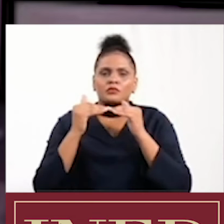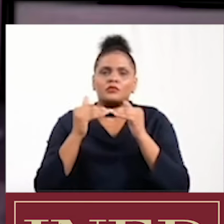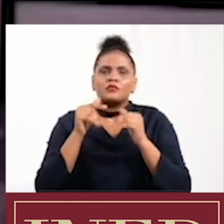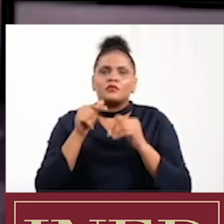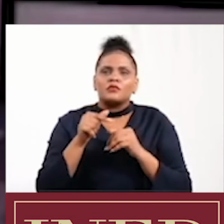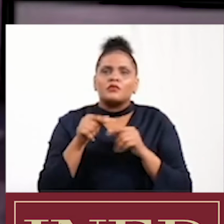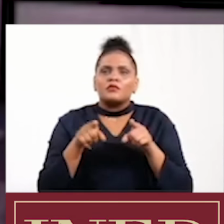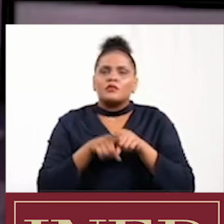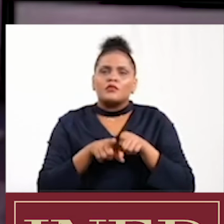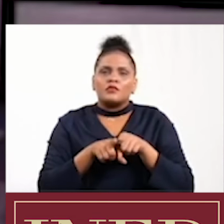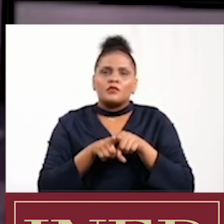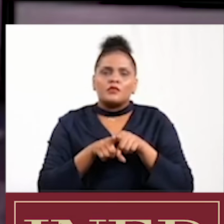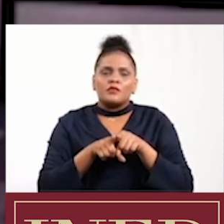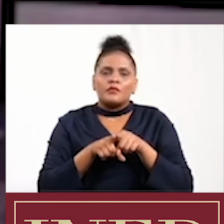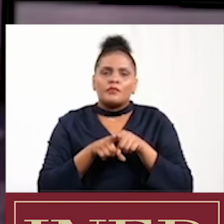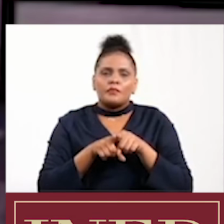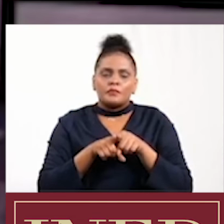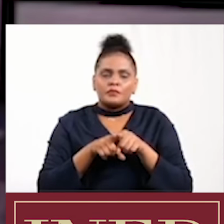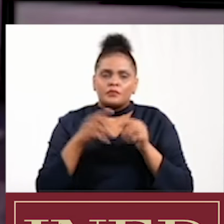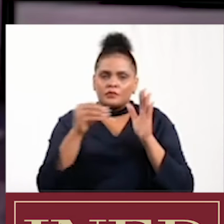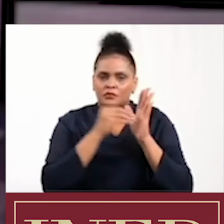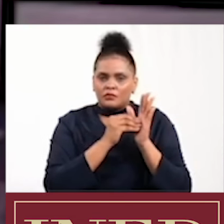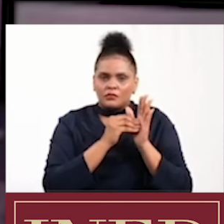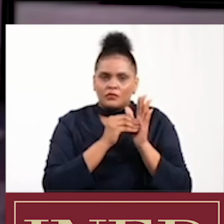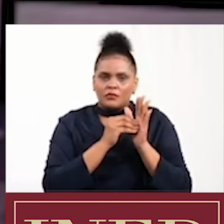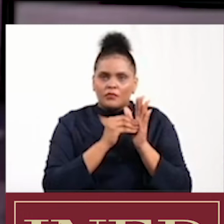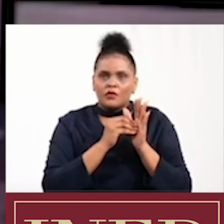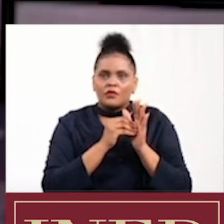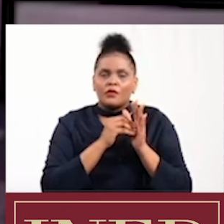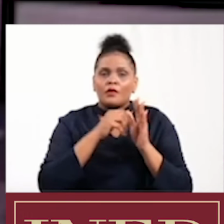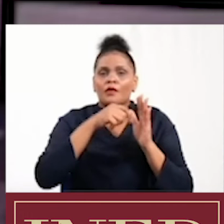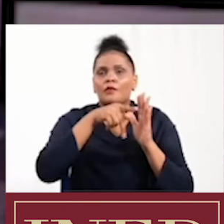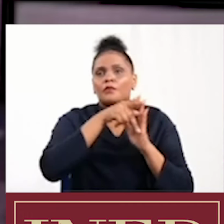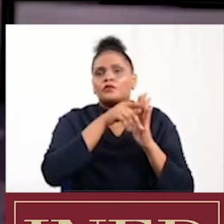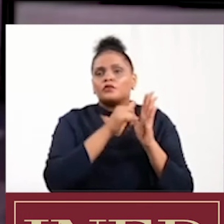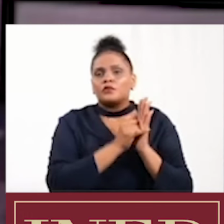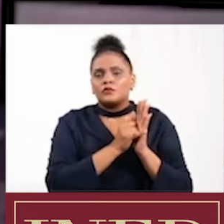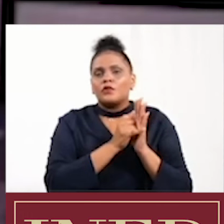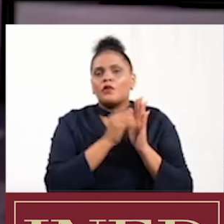tubería legislación implementación y cultura son procesos complementarios